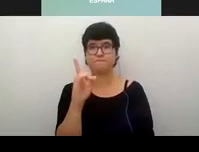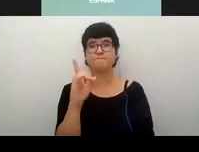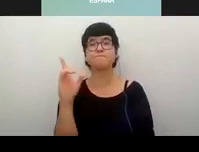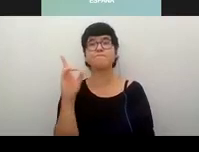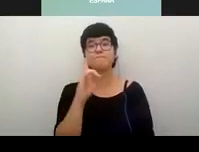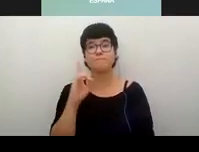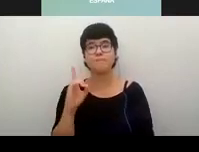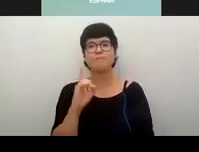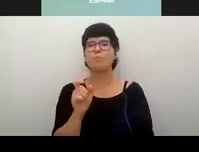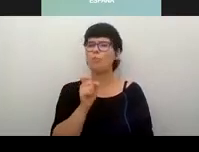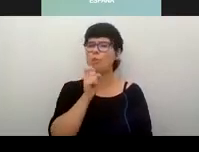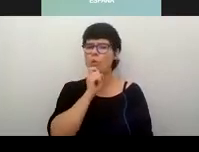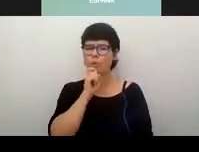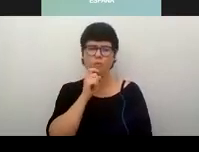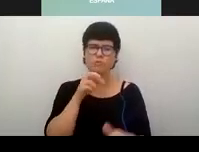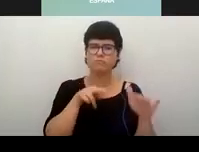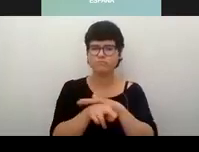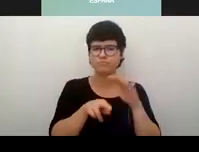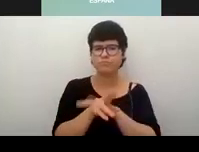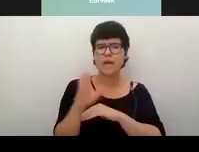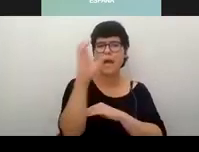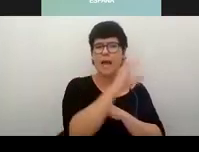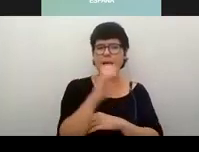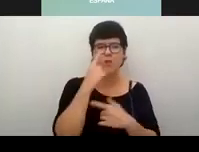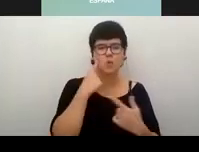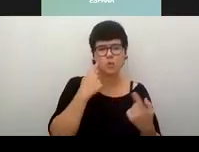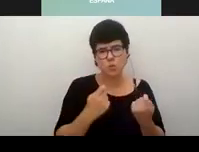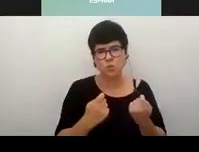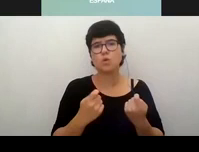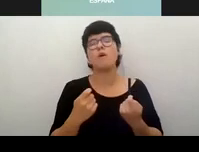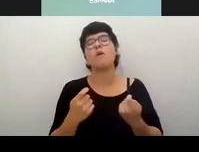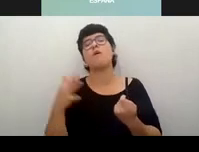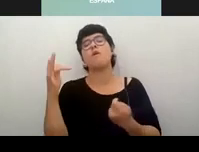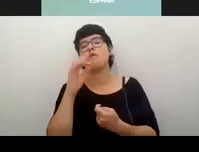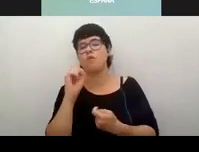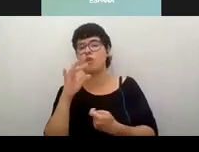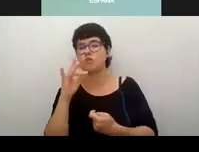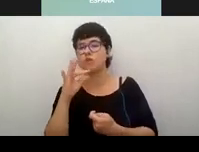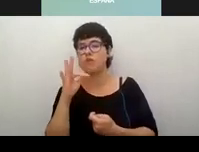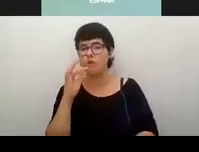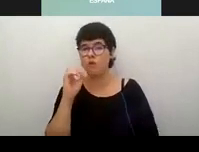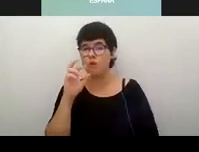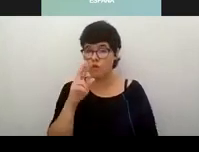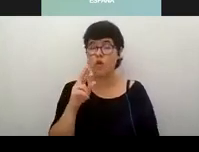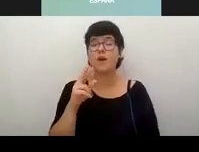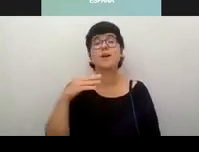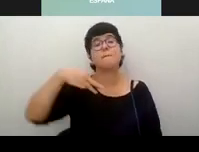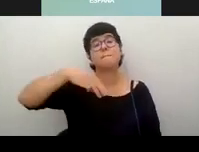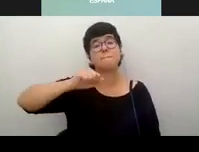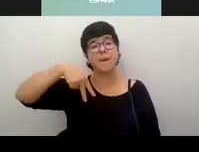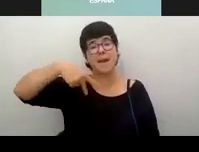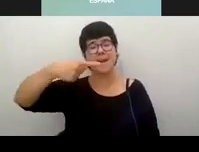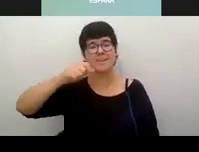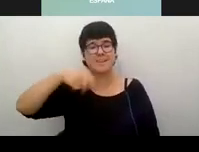actúa regulando la función del calcio, del fósforo y del magnesio, que como hemos visto antes están implicados tanto en la contracción como en la relajación de la